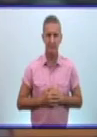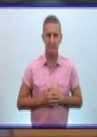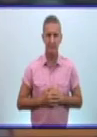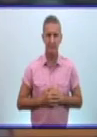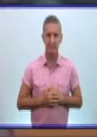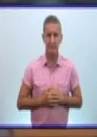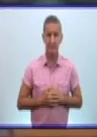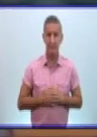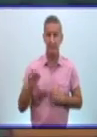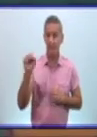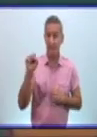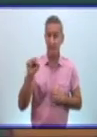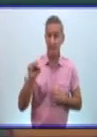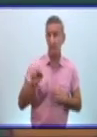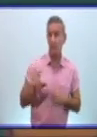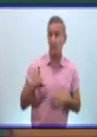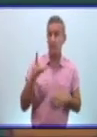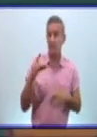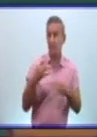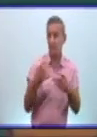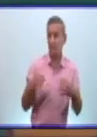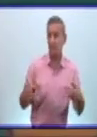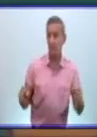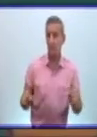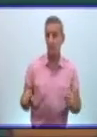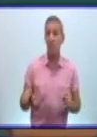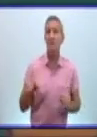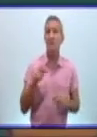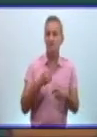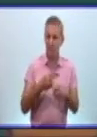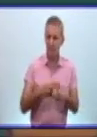La sustancia que se disuelve se llama soluto.